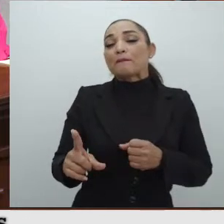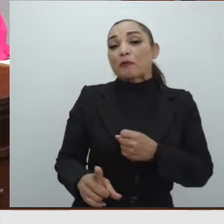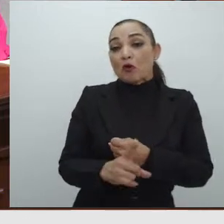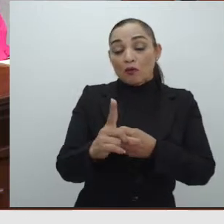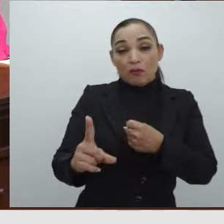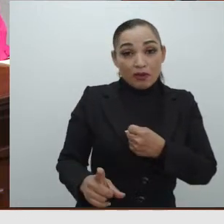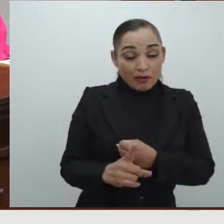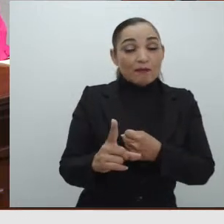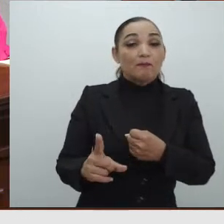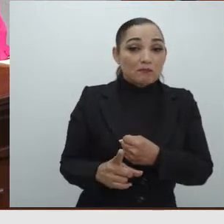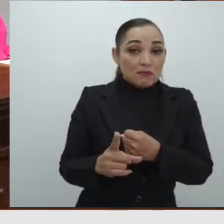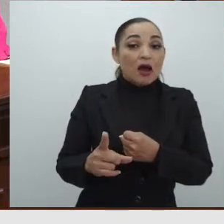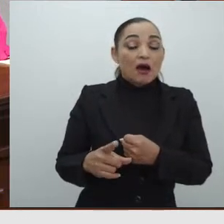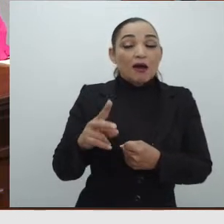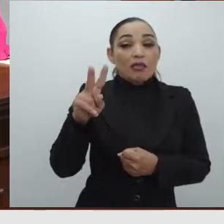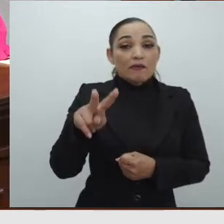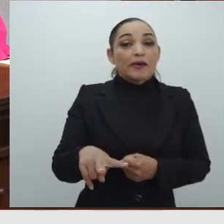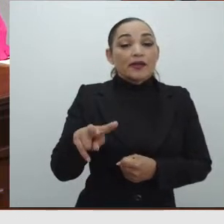ordinaria